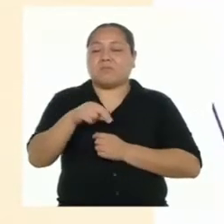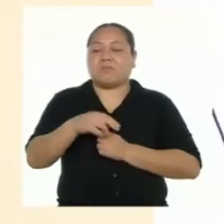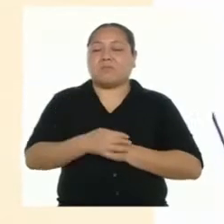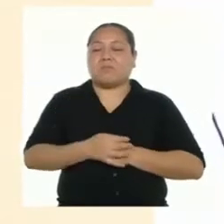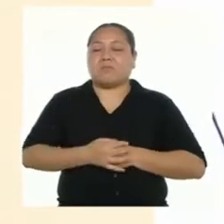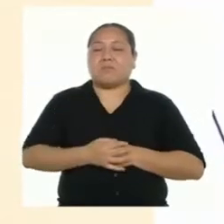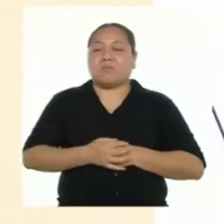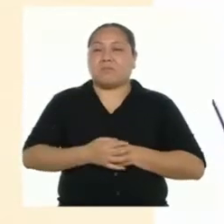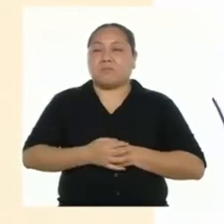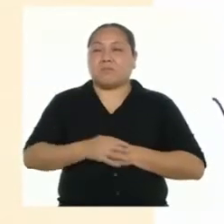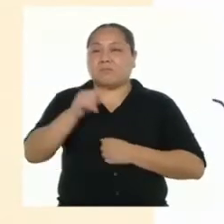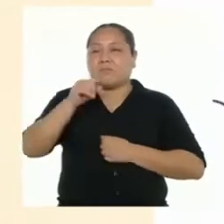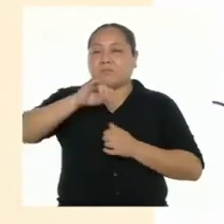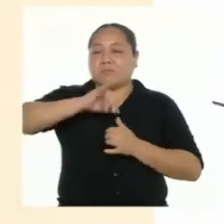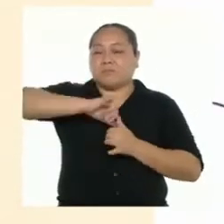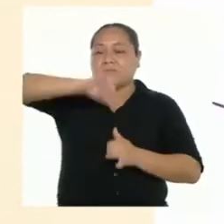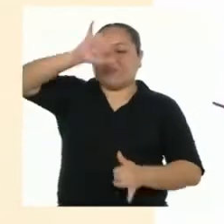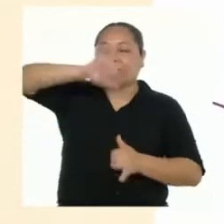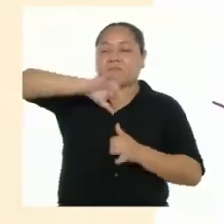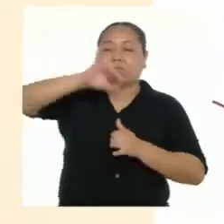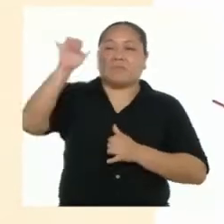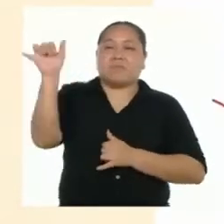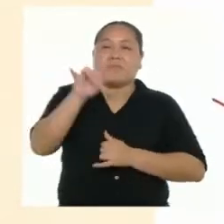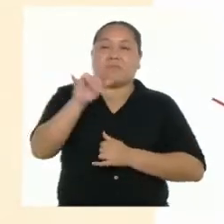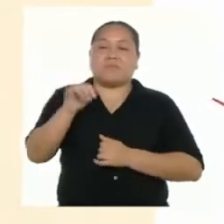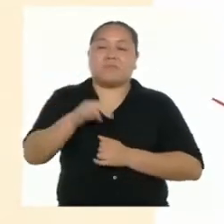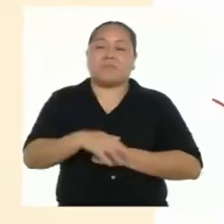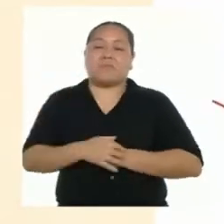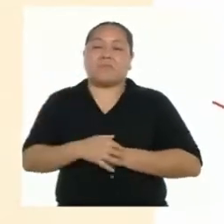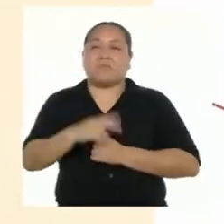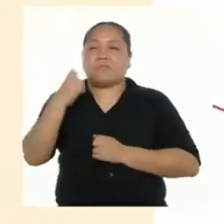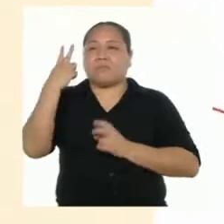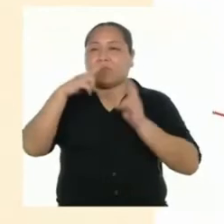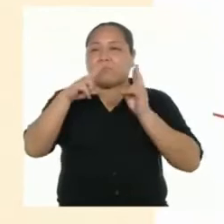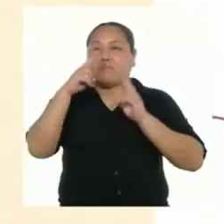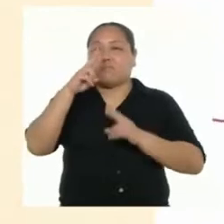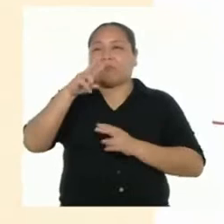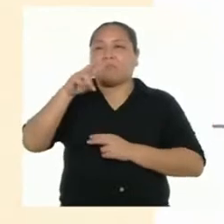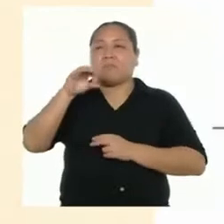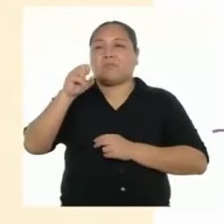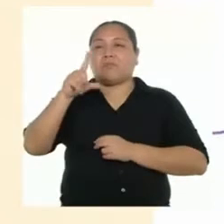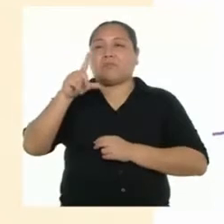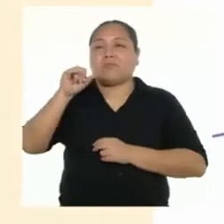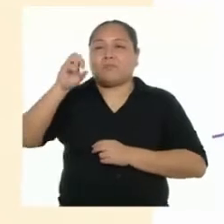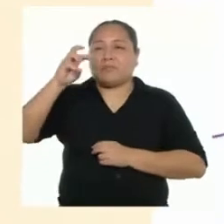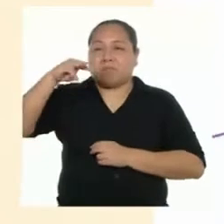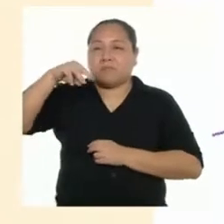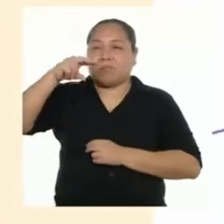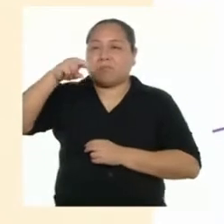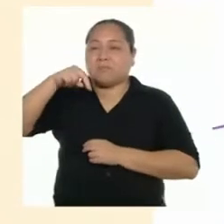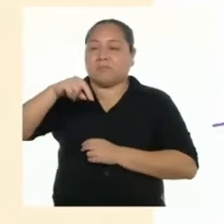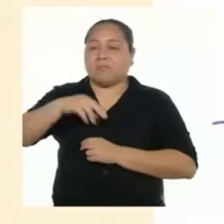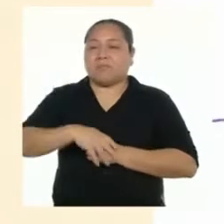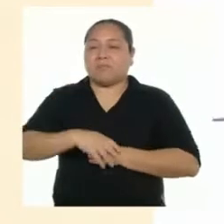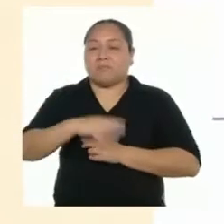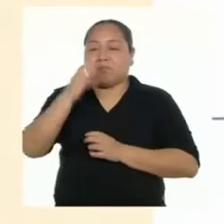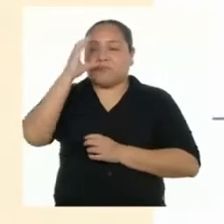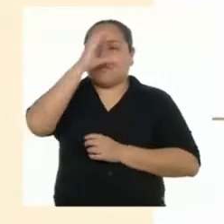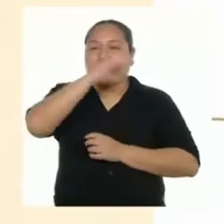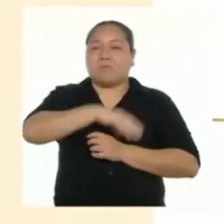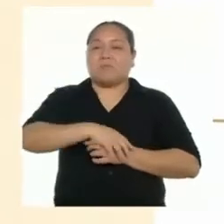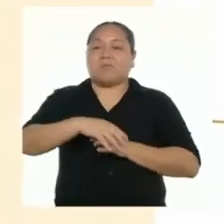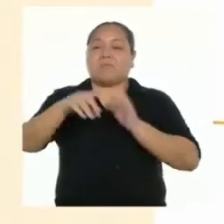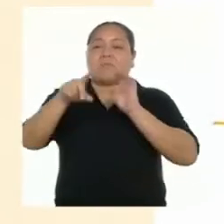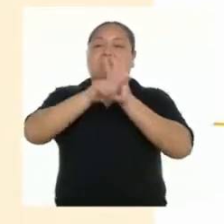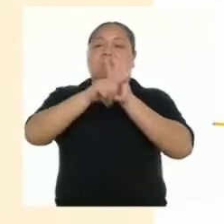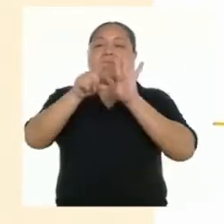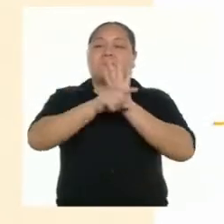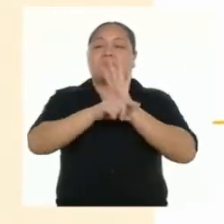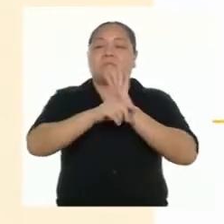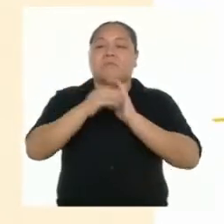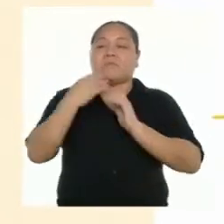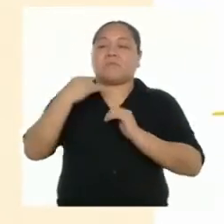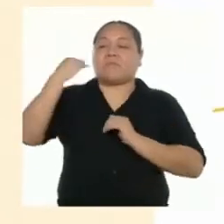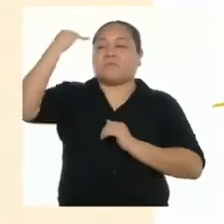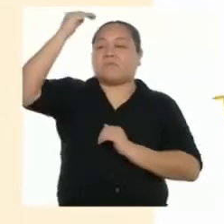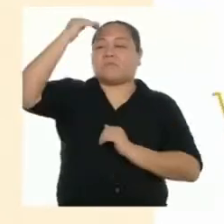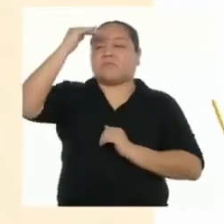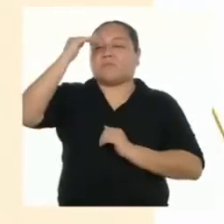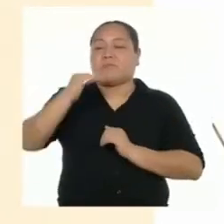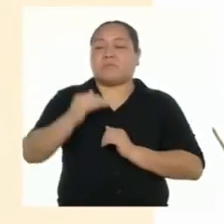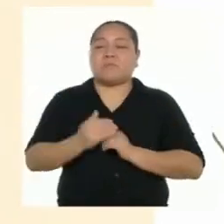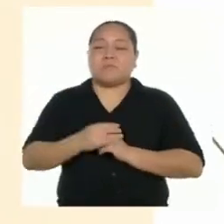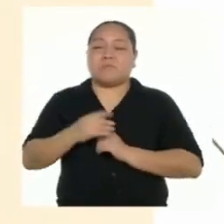segundo. La altura es la misma. Viendo que el volumen que buscamos es la resta entre el mayor con el